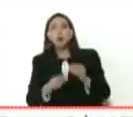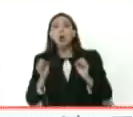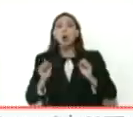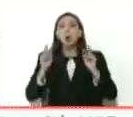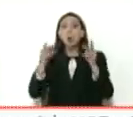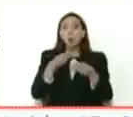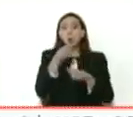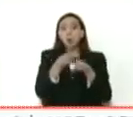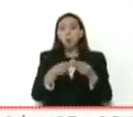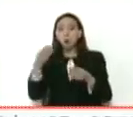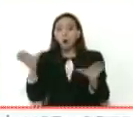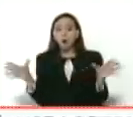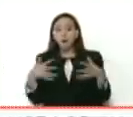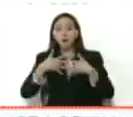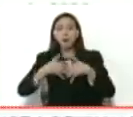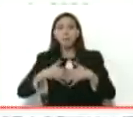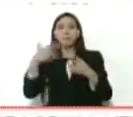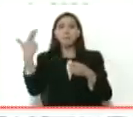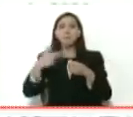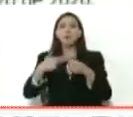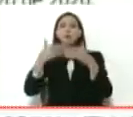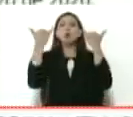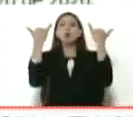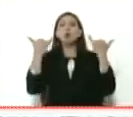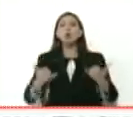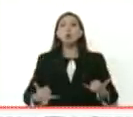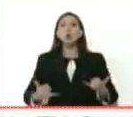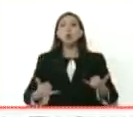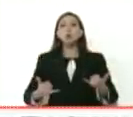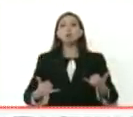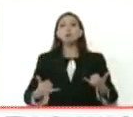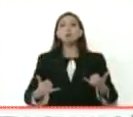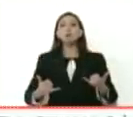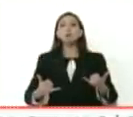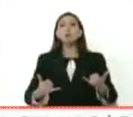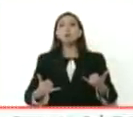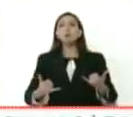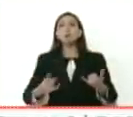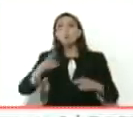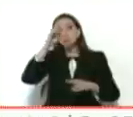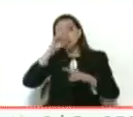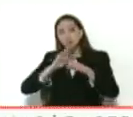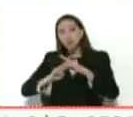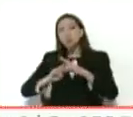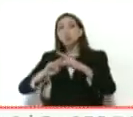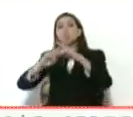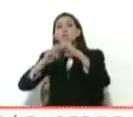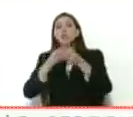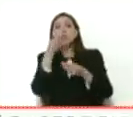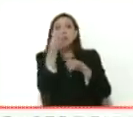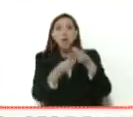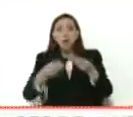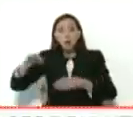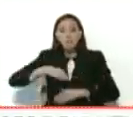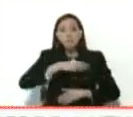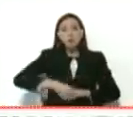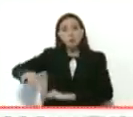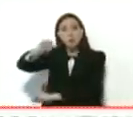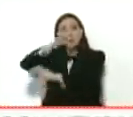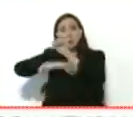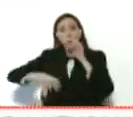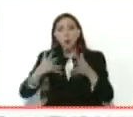petrolera que hoy como nunca antes asume con dignidad y con profundo espíritu antiimperialista